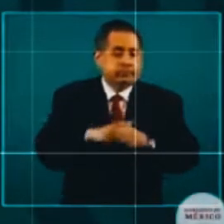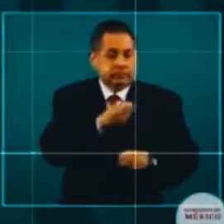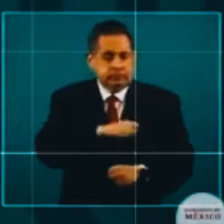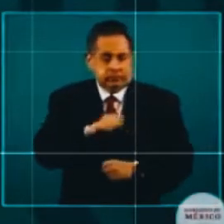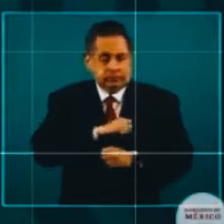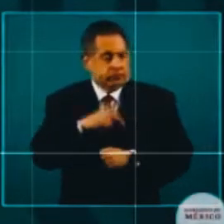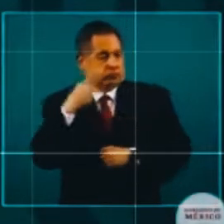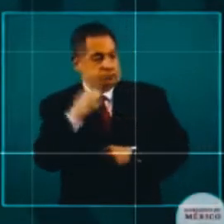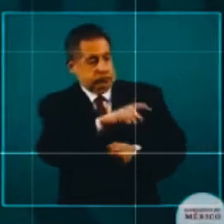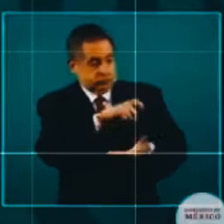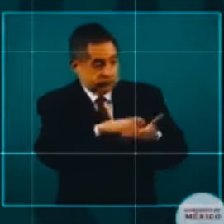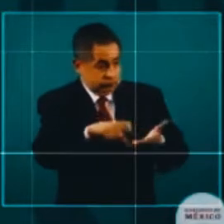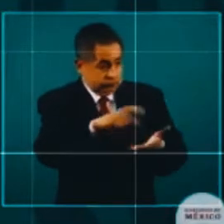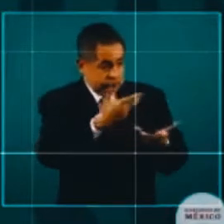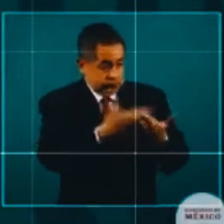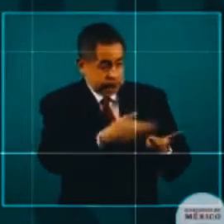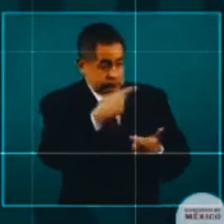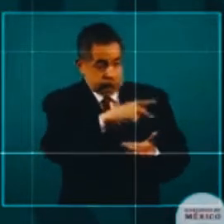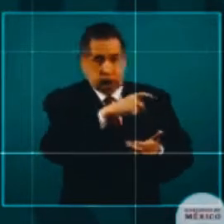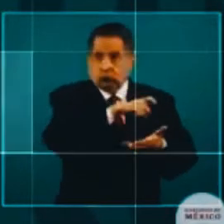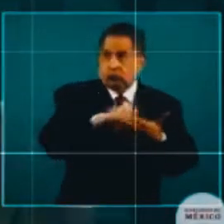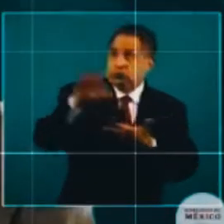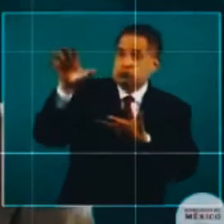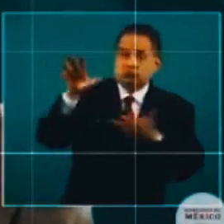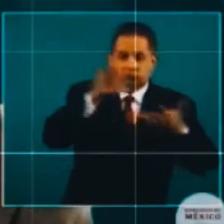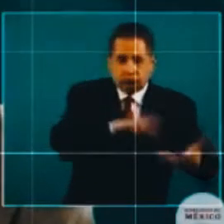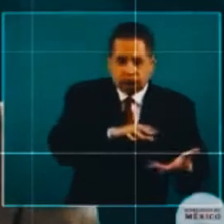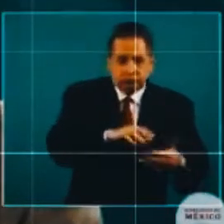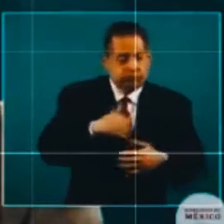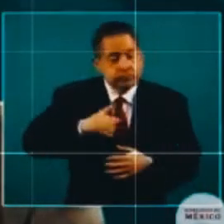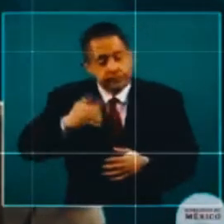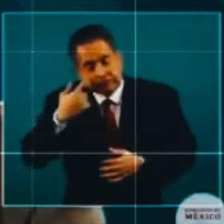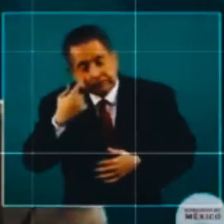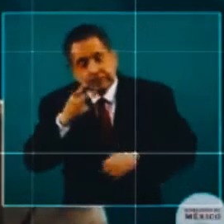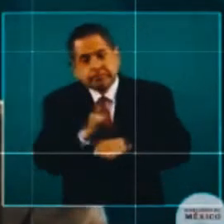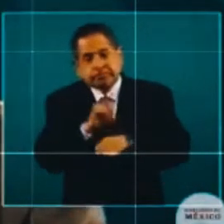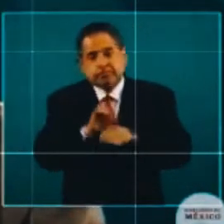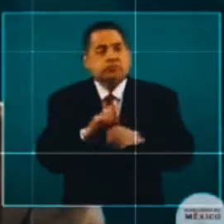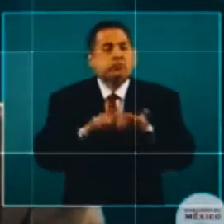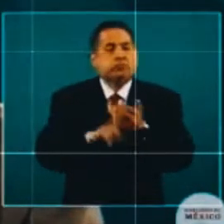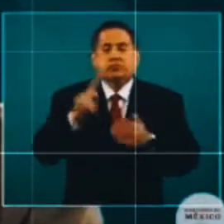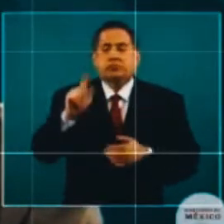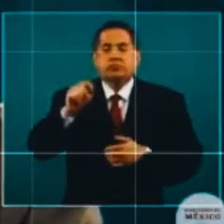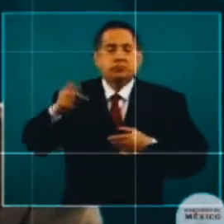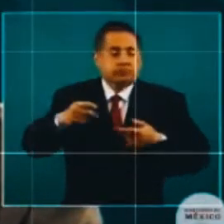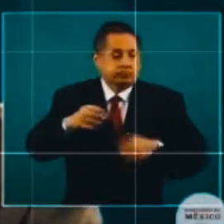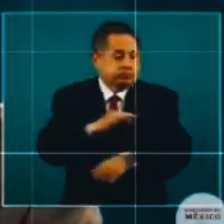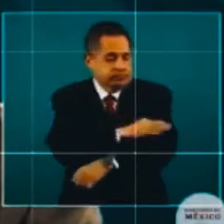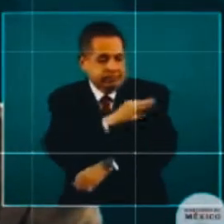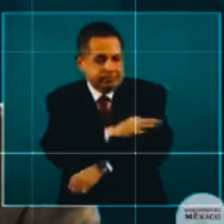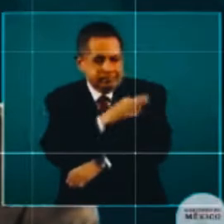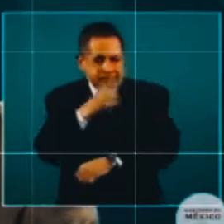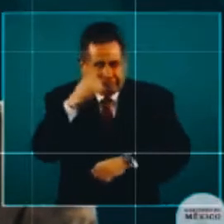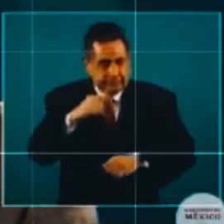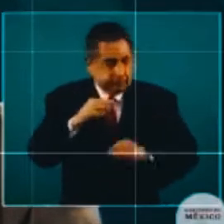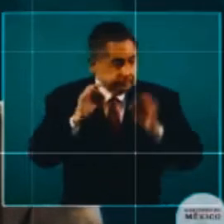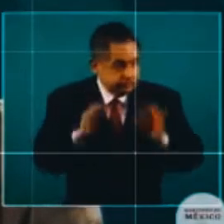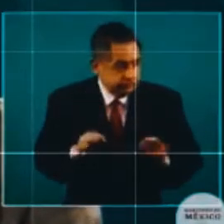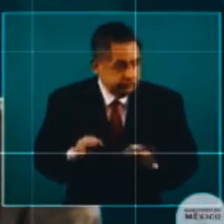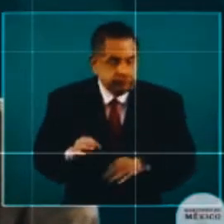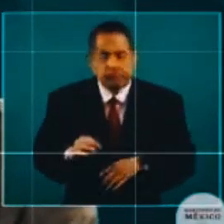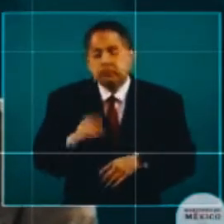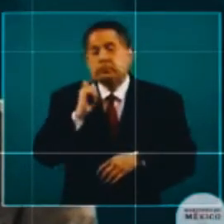recursos la adquisición de vacunas contra el virus SARS-CoV-2, supervisar que los planes de vacunación que a tal efecto establezcan